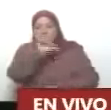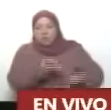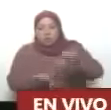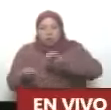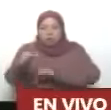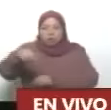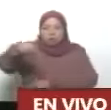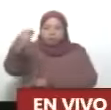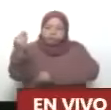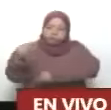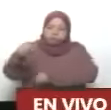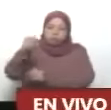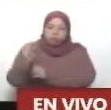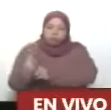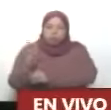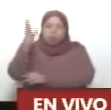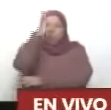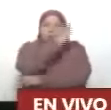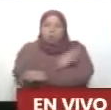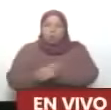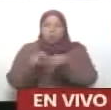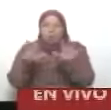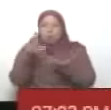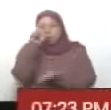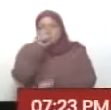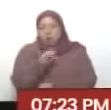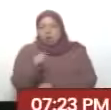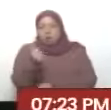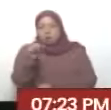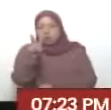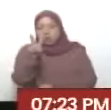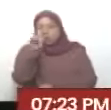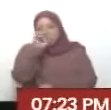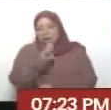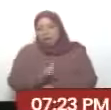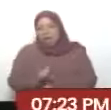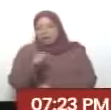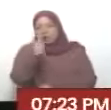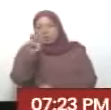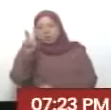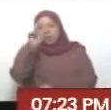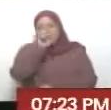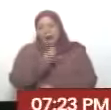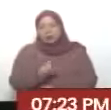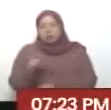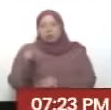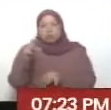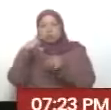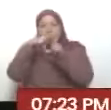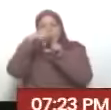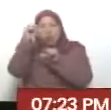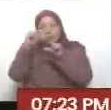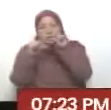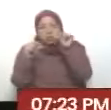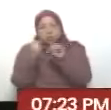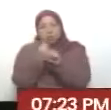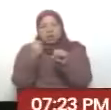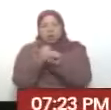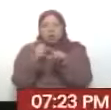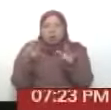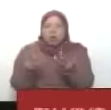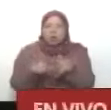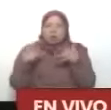la biología, nuestros genios de 8 años, 10 años, 12 años, recibir la estrella. Y la octava